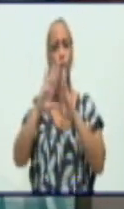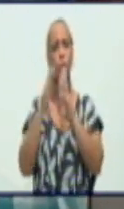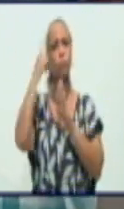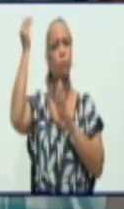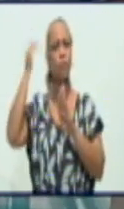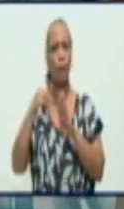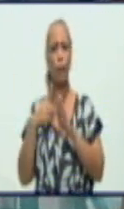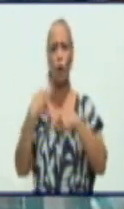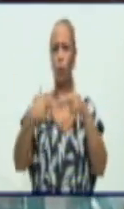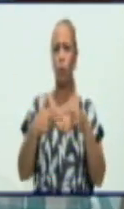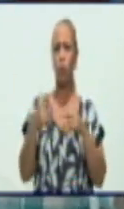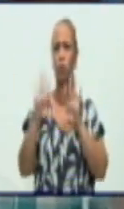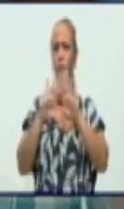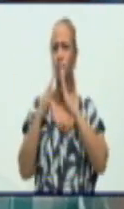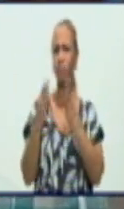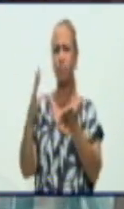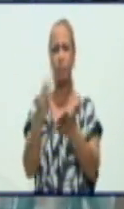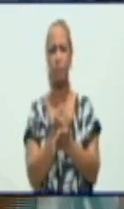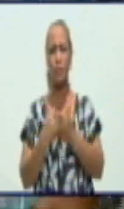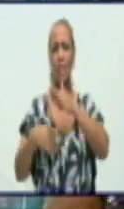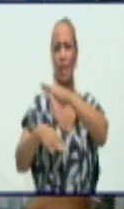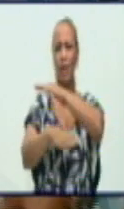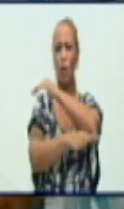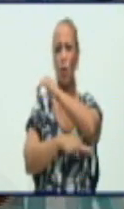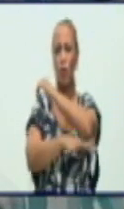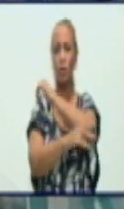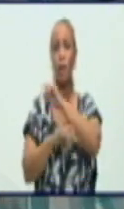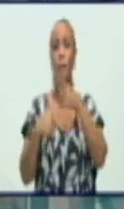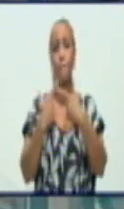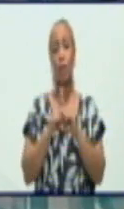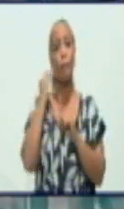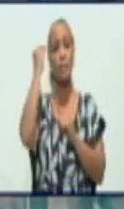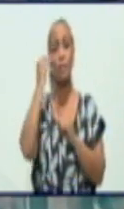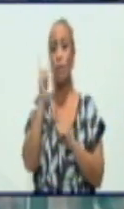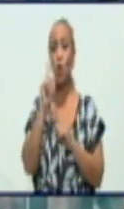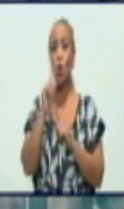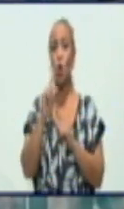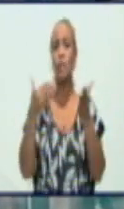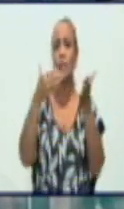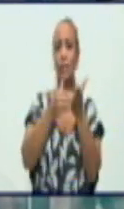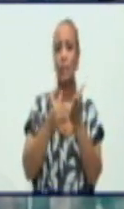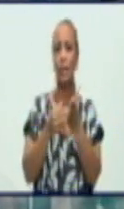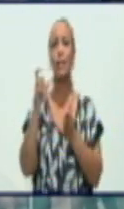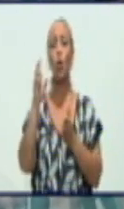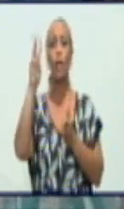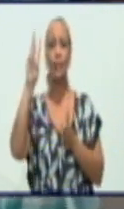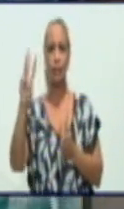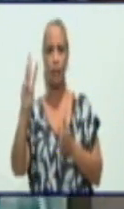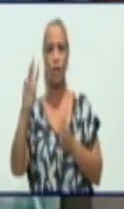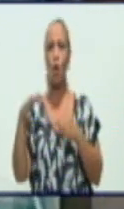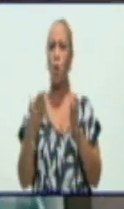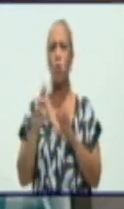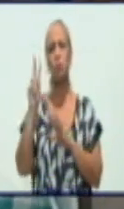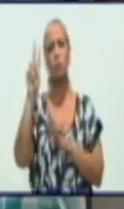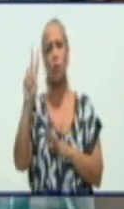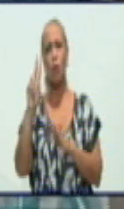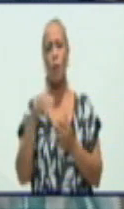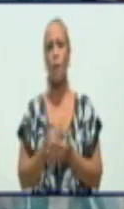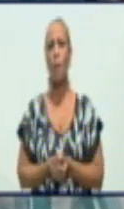para este caso no pensamos que llegue un categoría 3 simplemente cuando massimo categoría 2 pero un categoría de